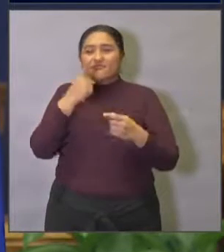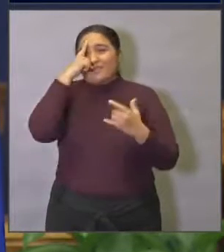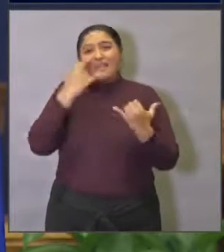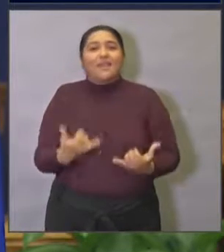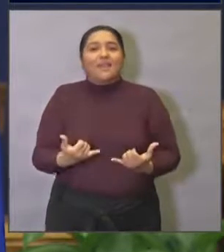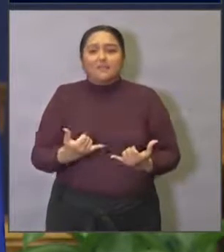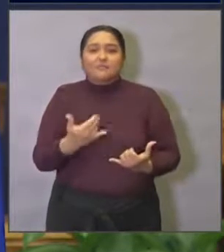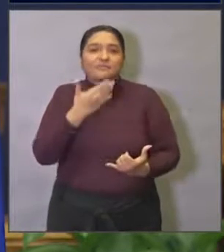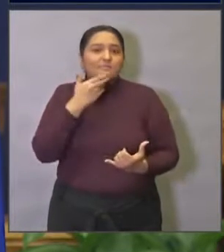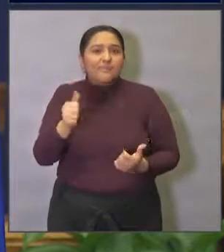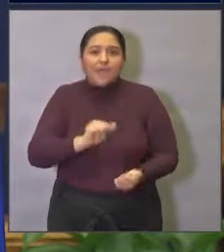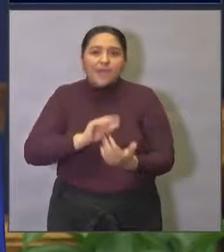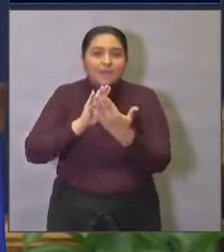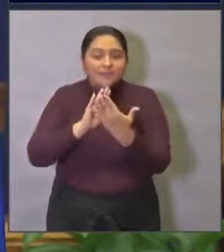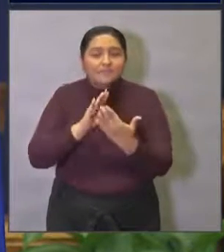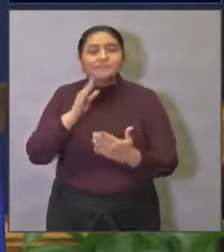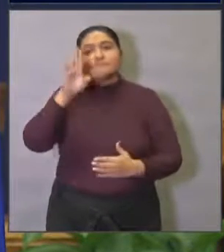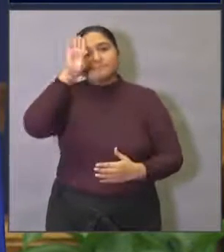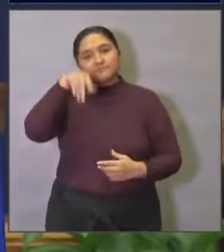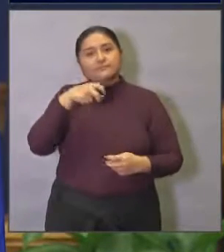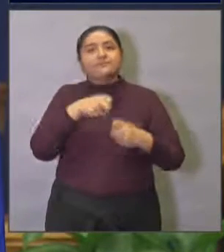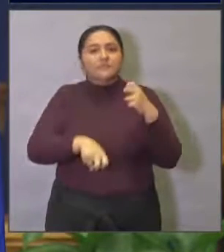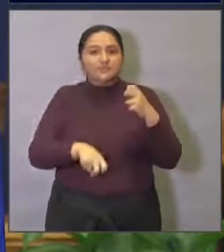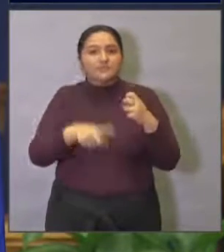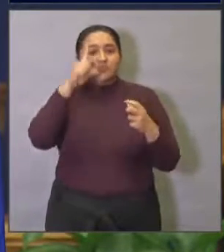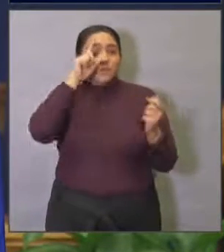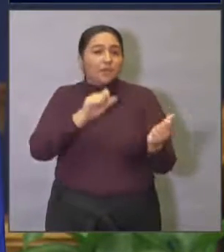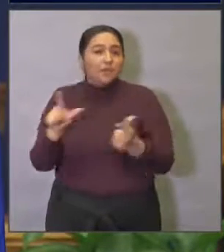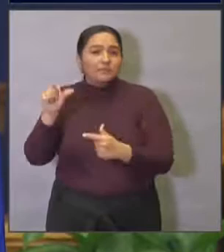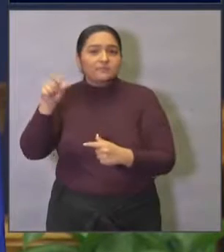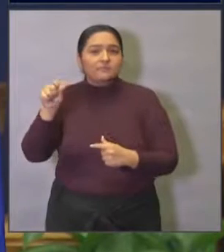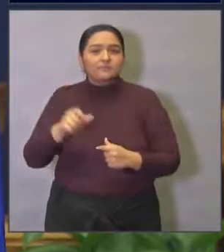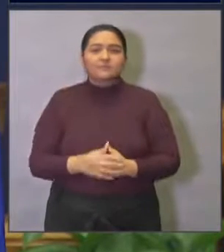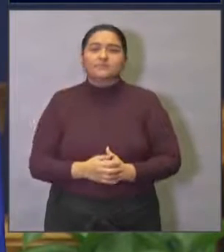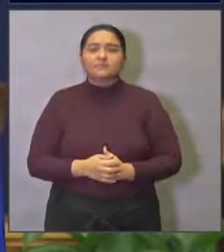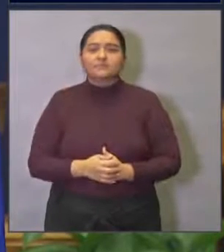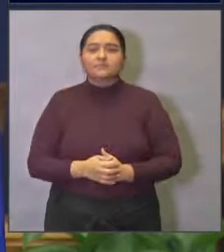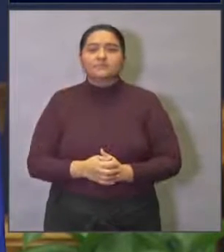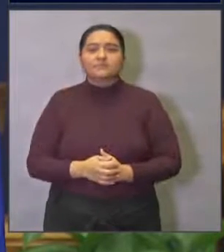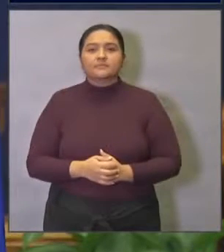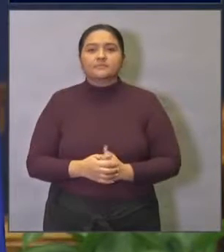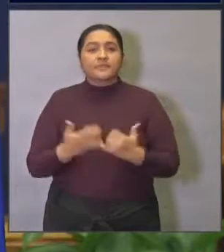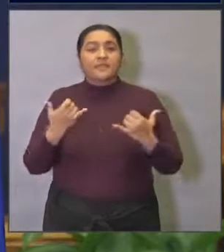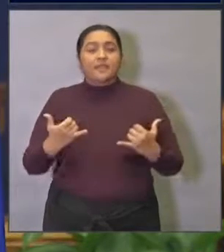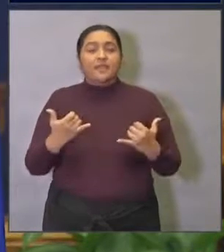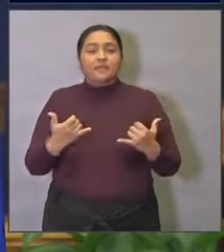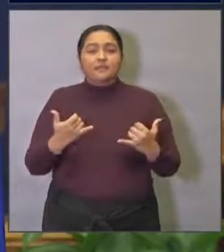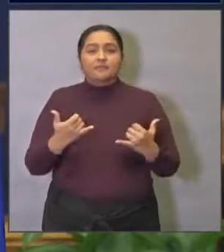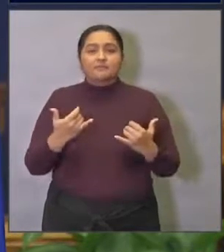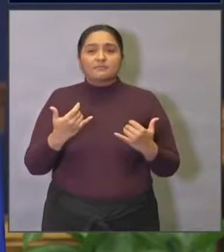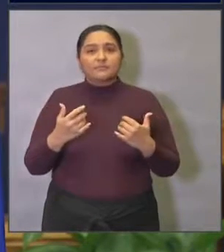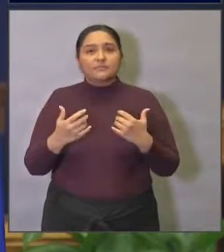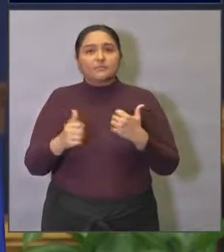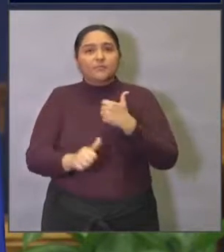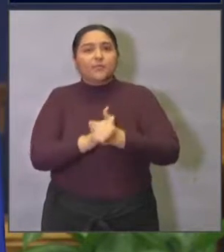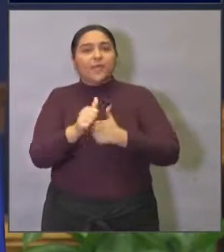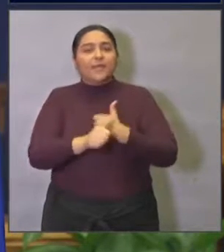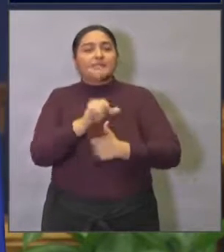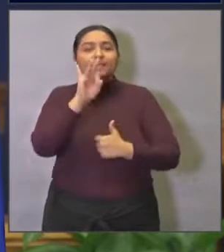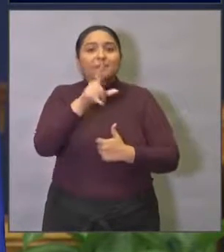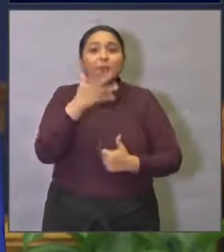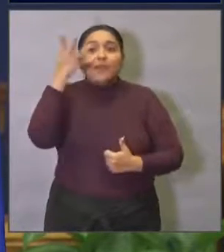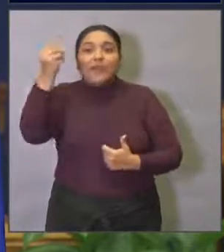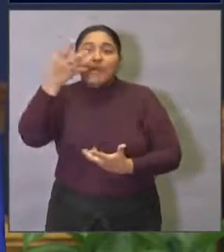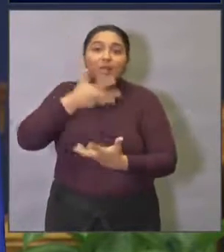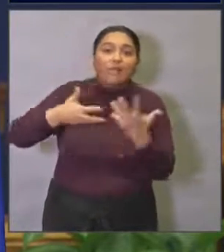momentos, aunque sea duro para todos. Sabemos que es muy arriesgado en estos momentos compartir en grupos con personas